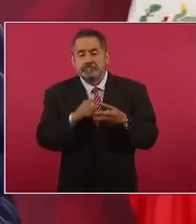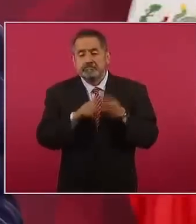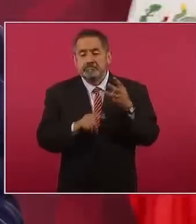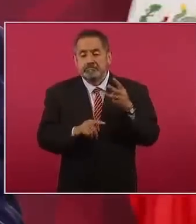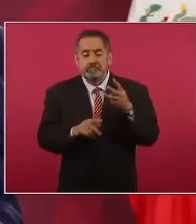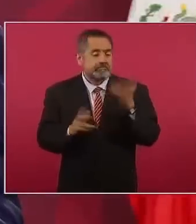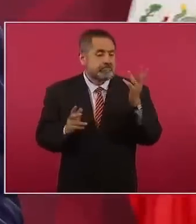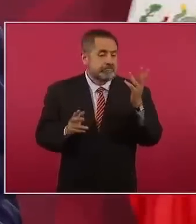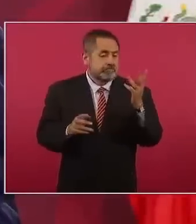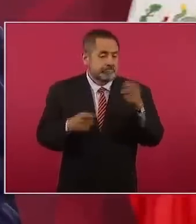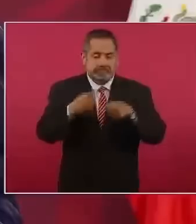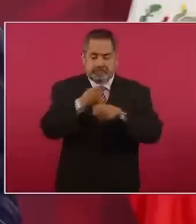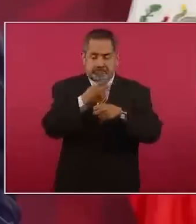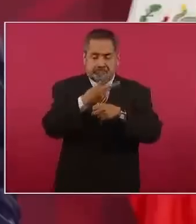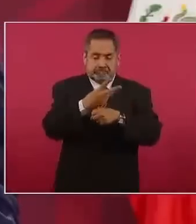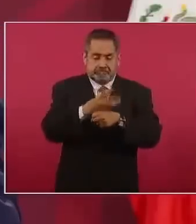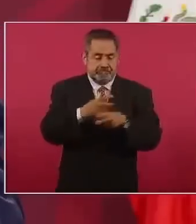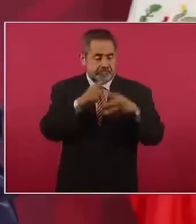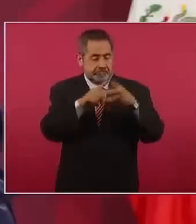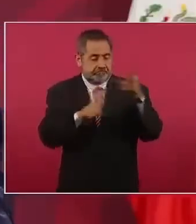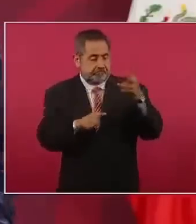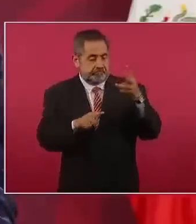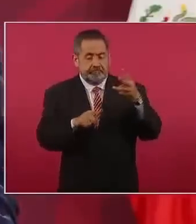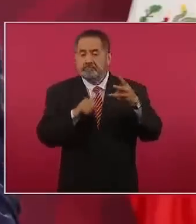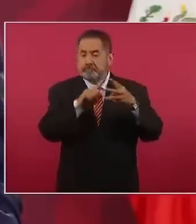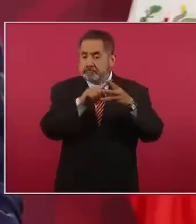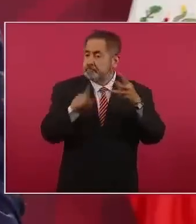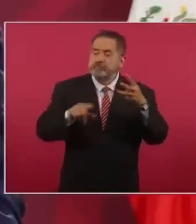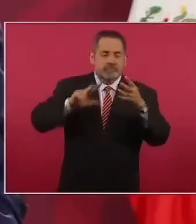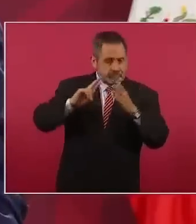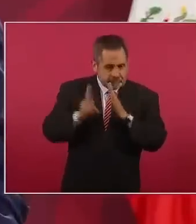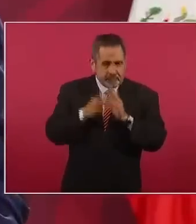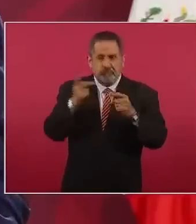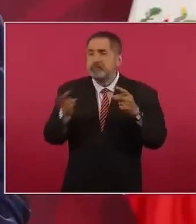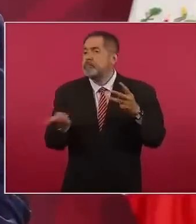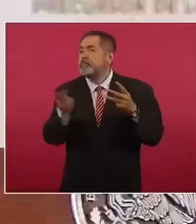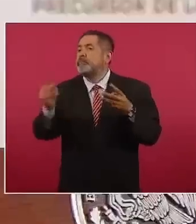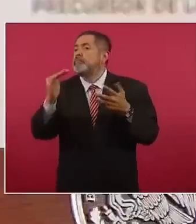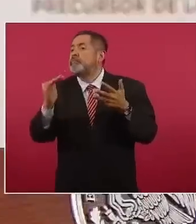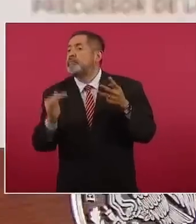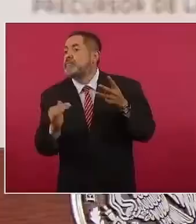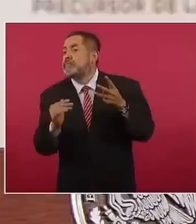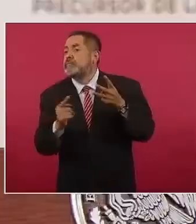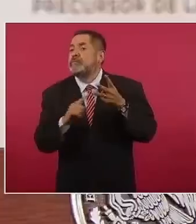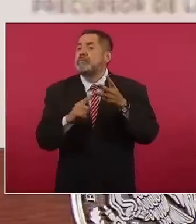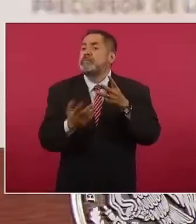los primeros van ya a la definitiva.